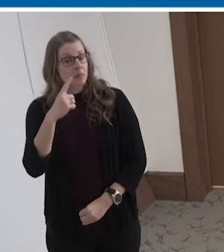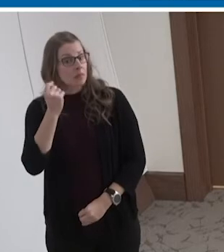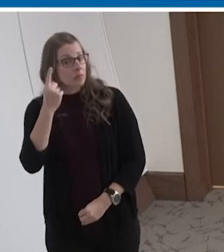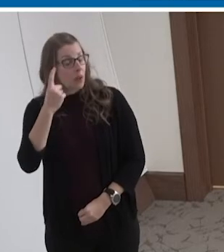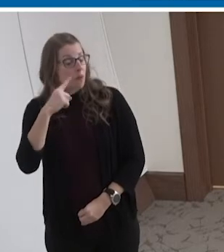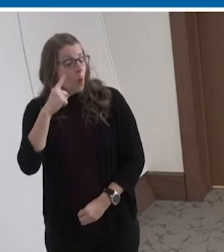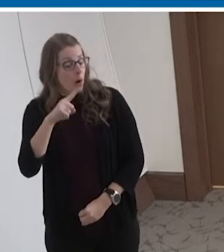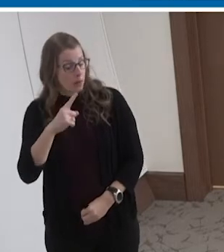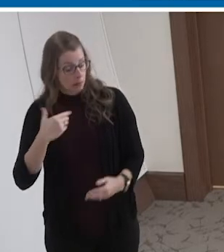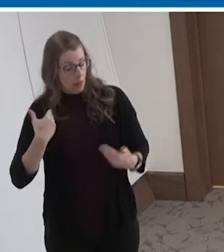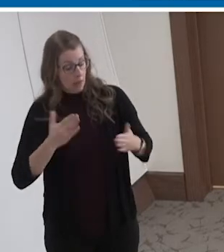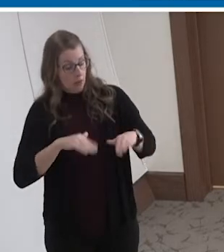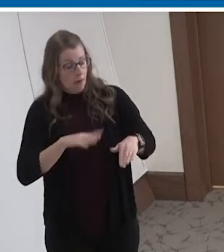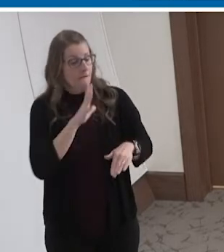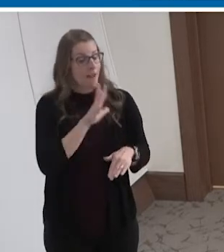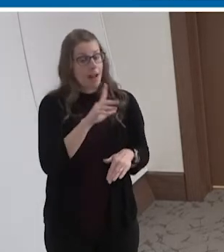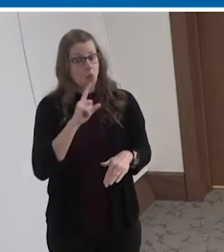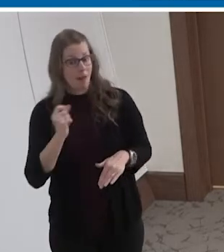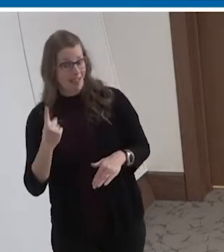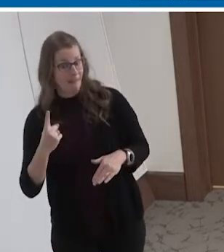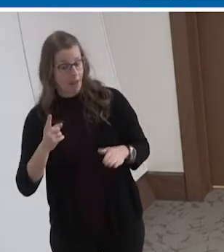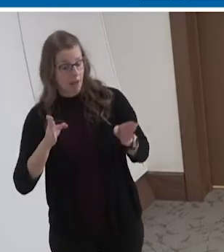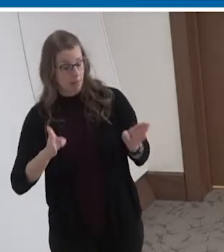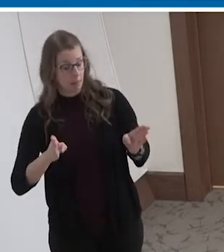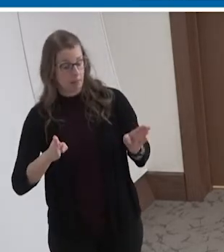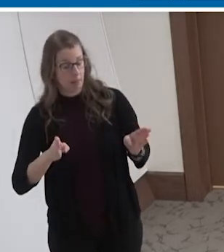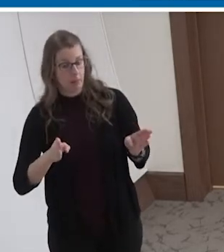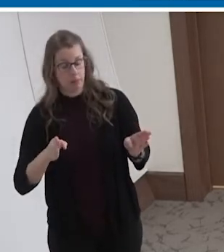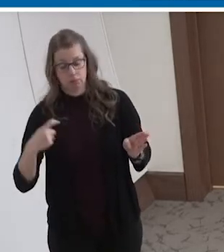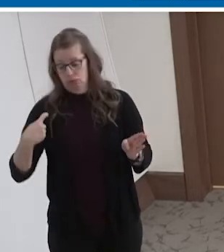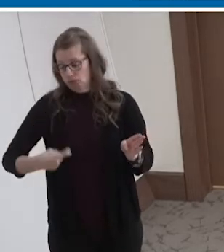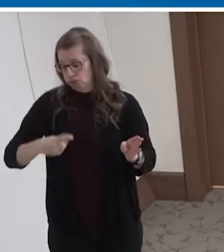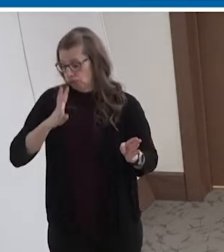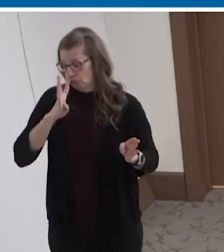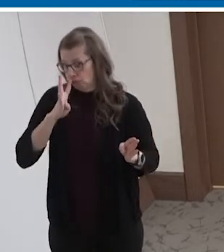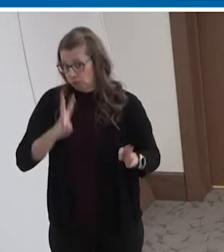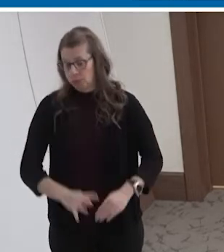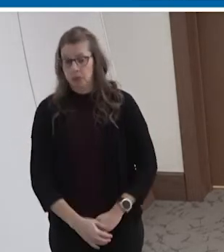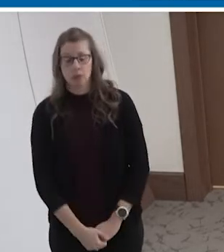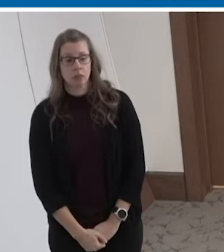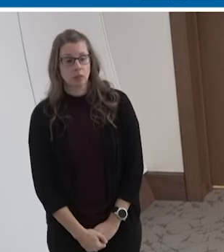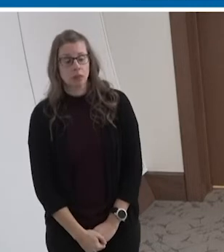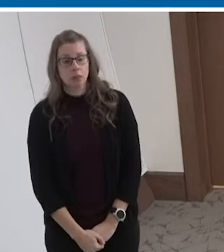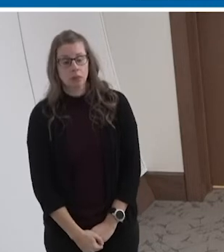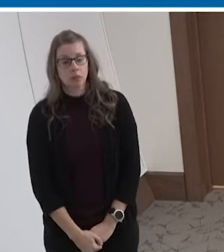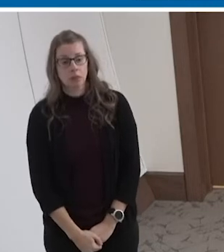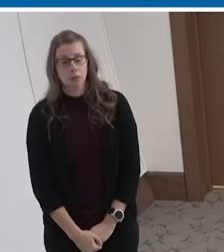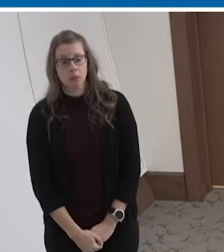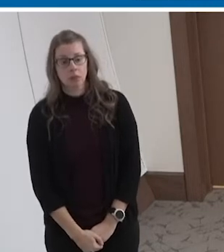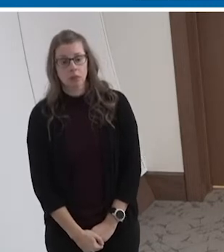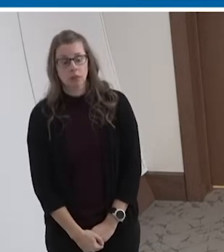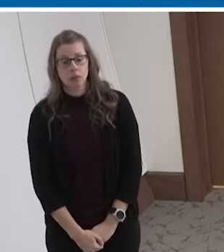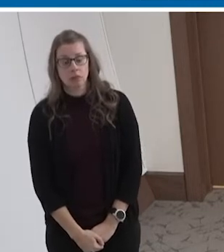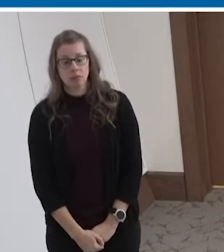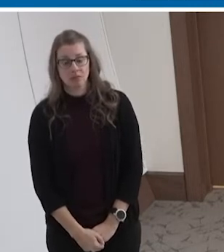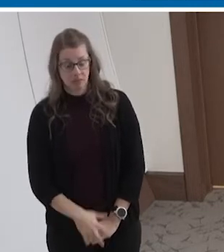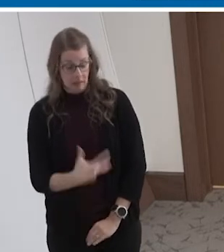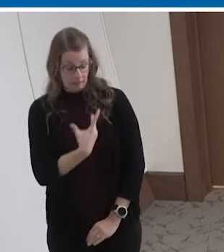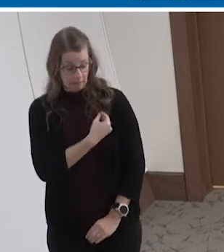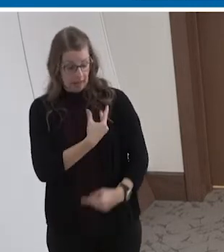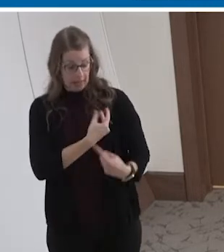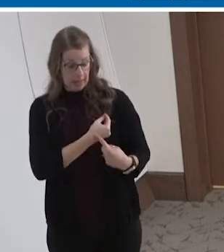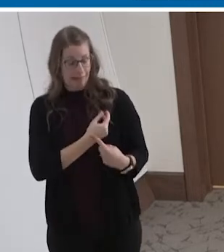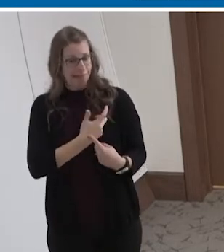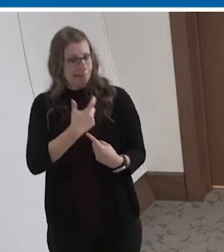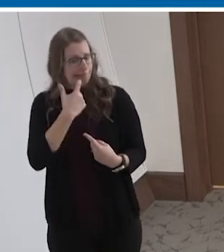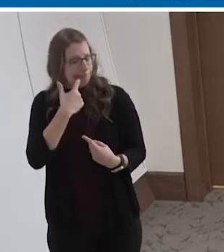those who are 5 to 11, y para los niños más pequeños, de 5 a 11, the vaccine was